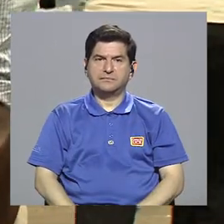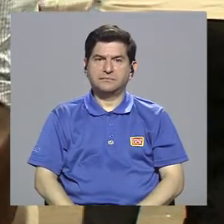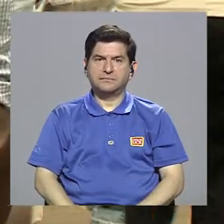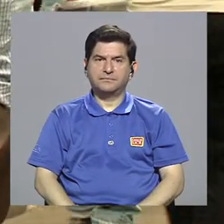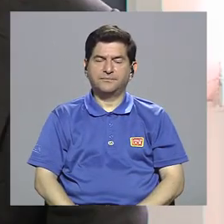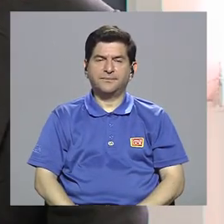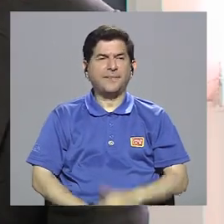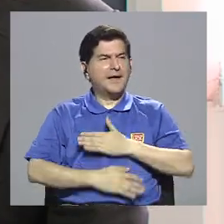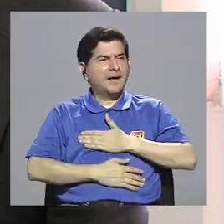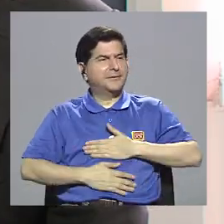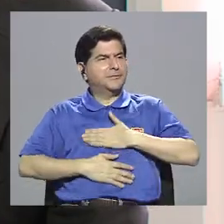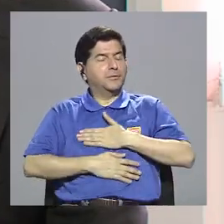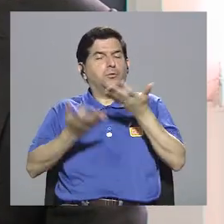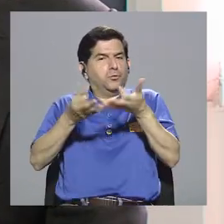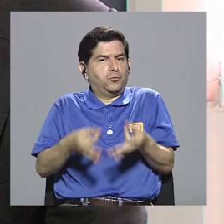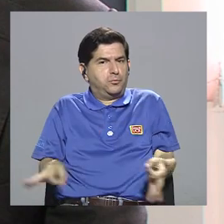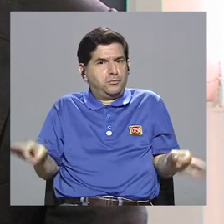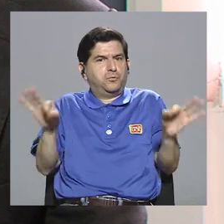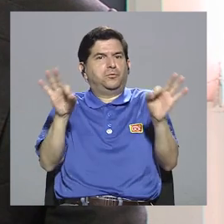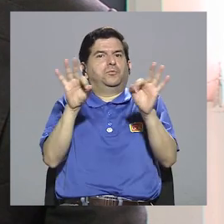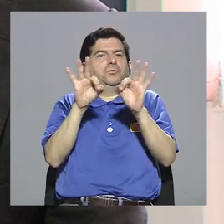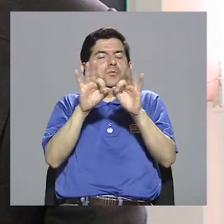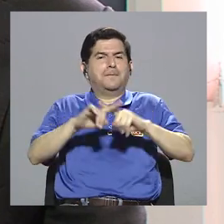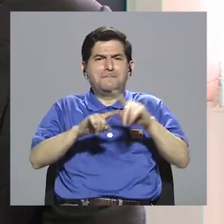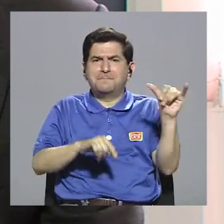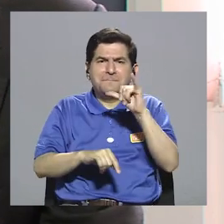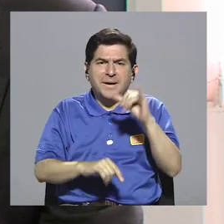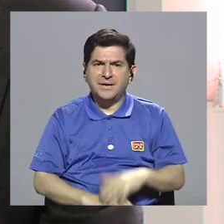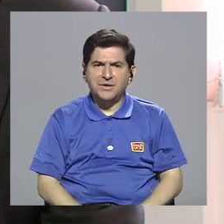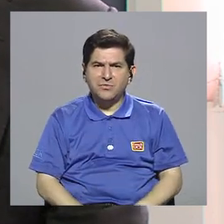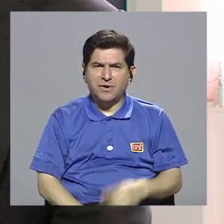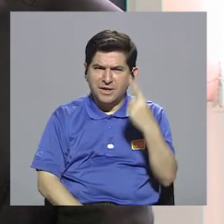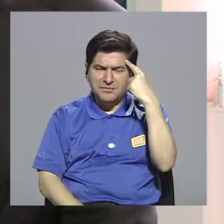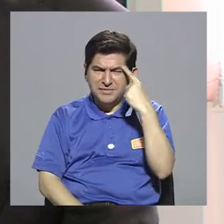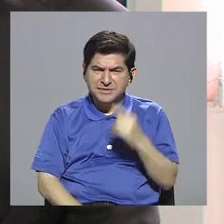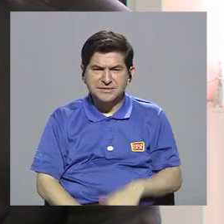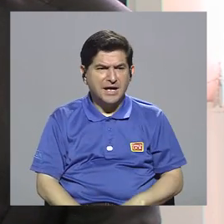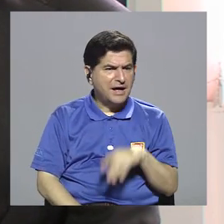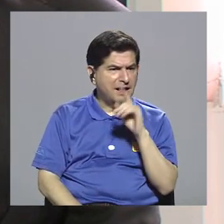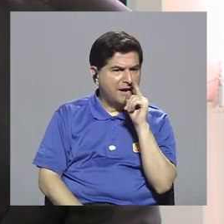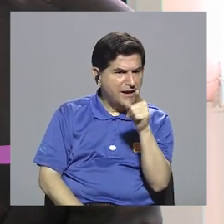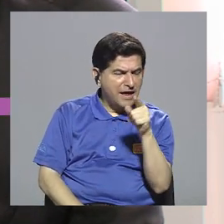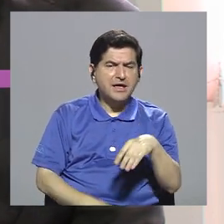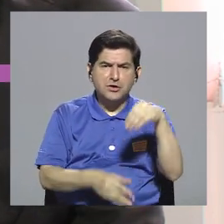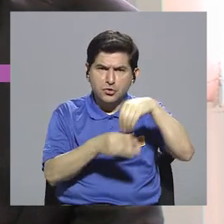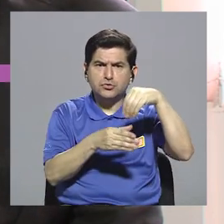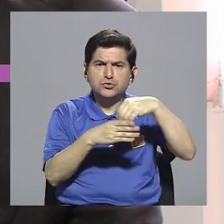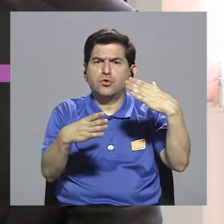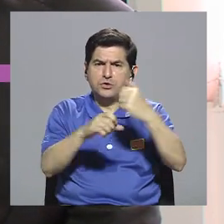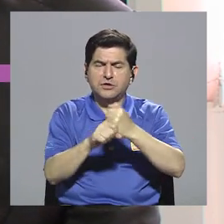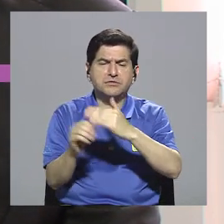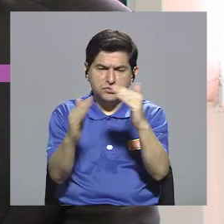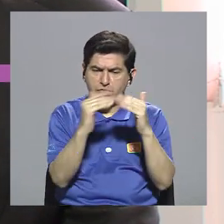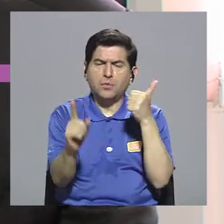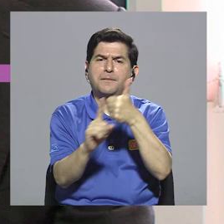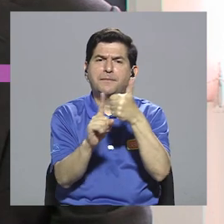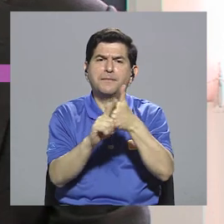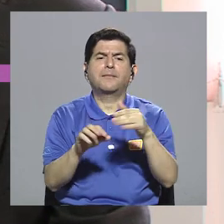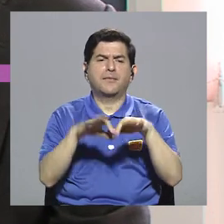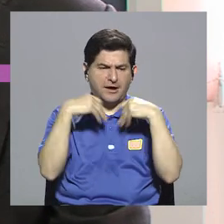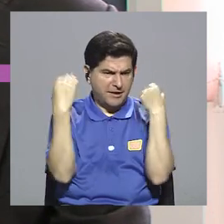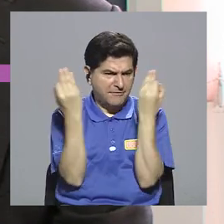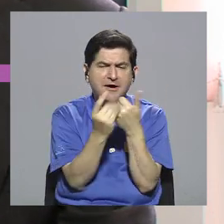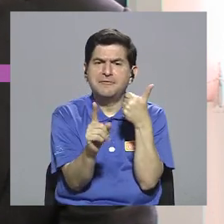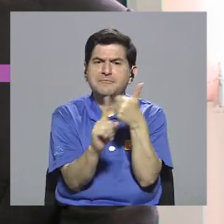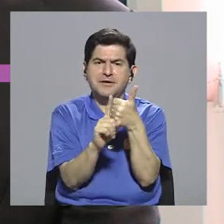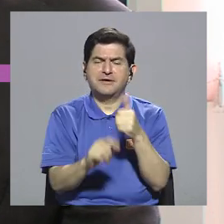la recreación es importante pero también es importante el aporte que ellos realizan a sus comunidades a sus